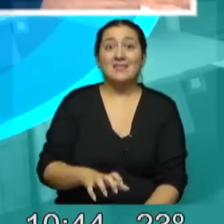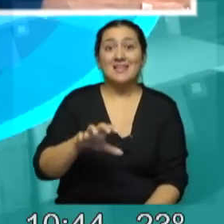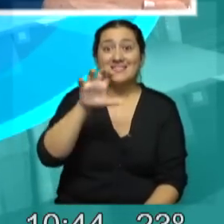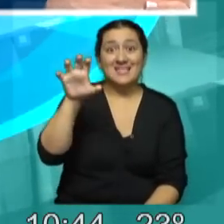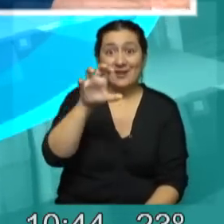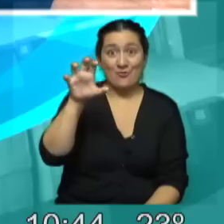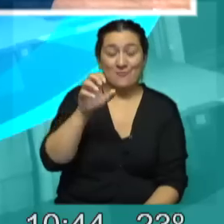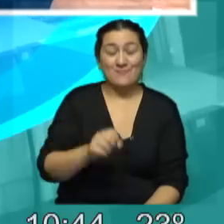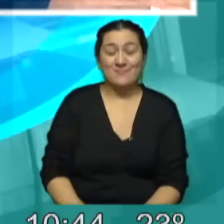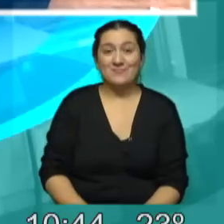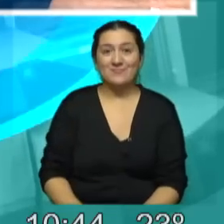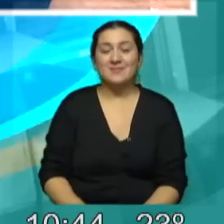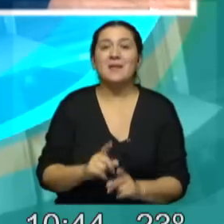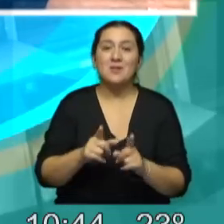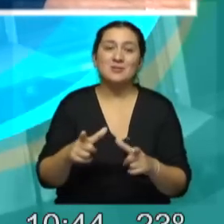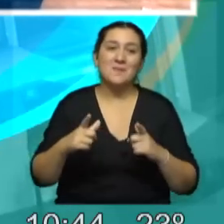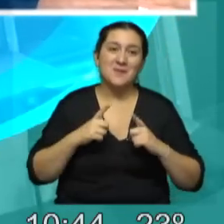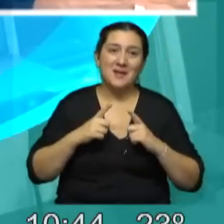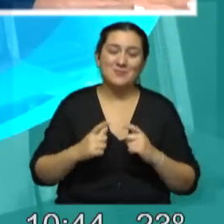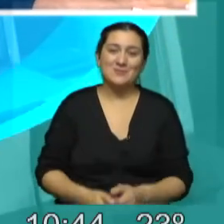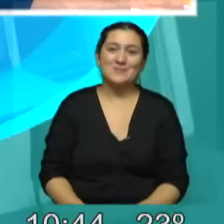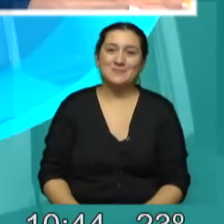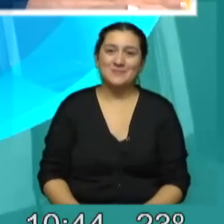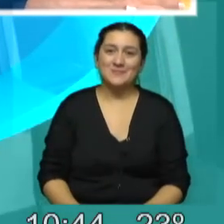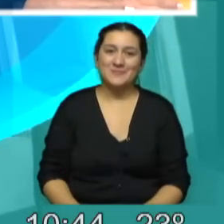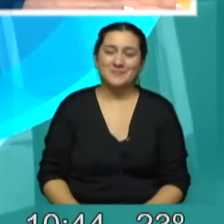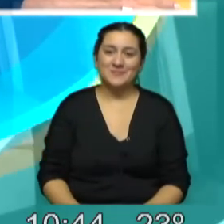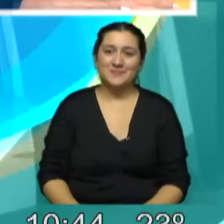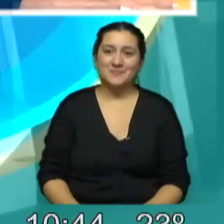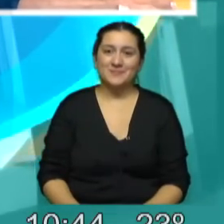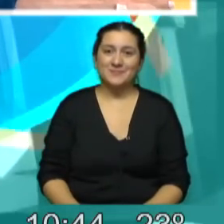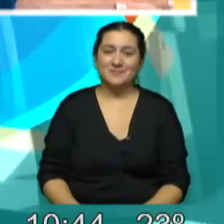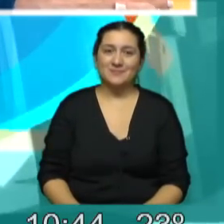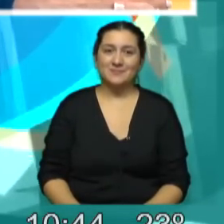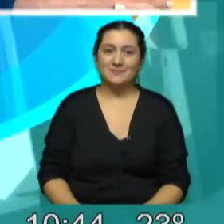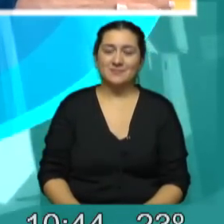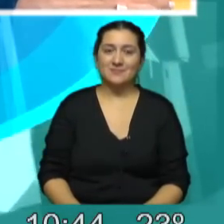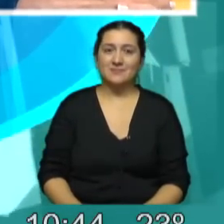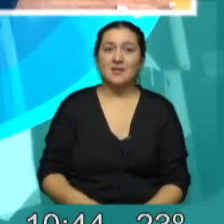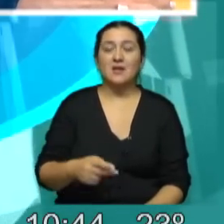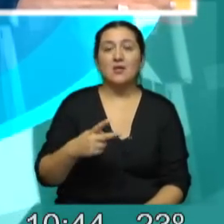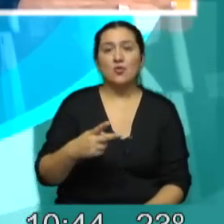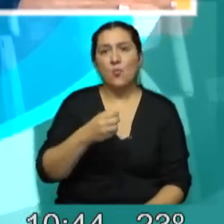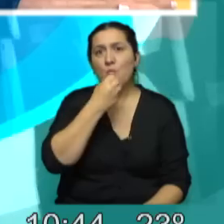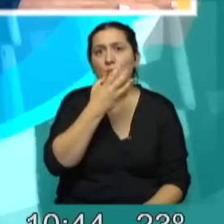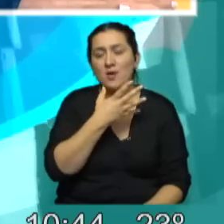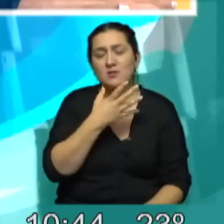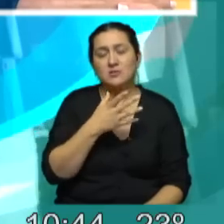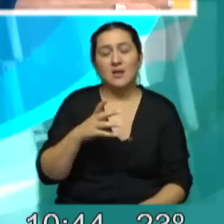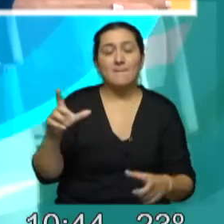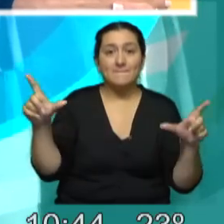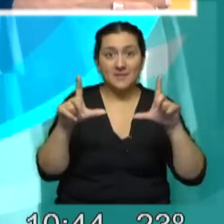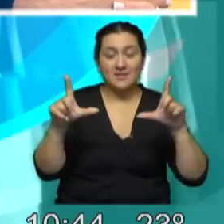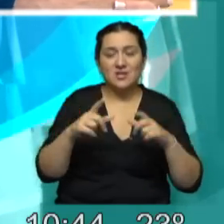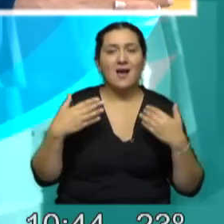Erika Ustedes también los esperamos Porque son unos genios somos dos genios en la pantalla cada una de las ocho Carolina Y